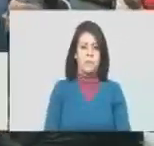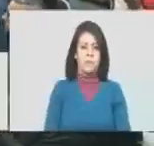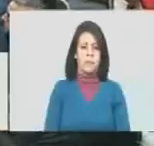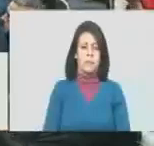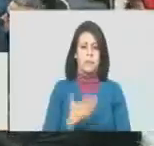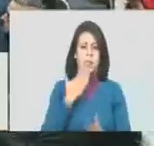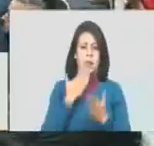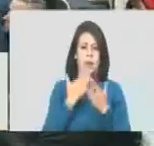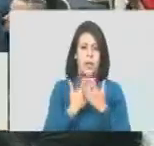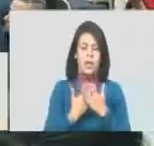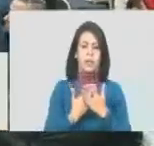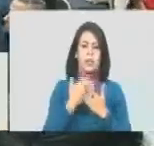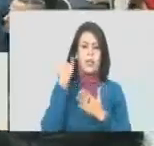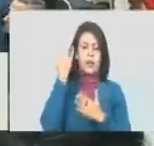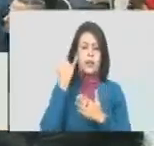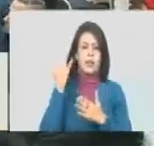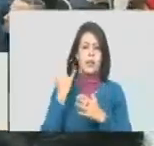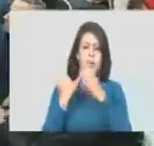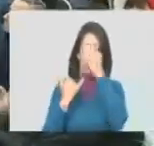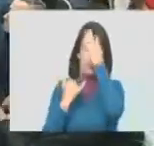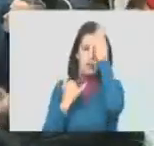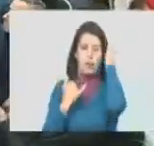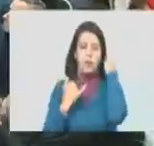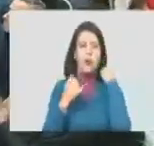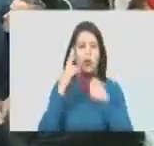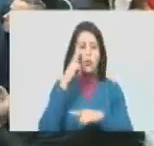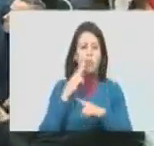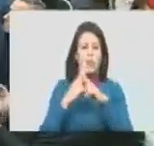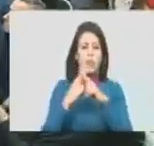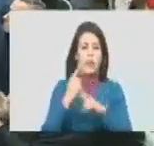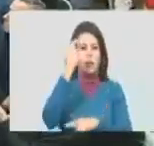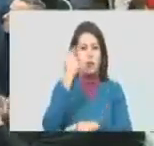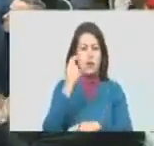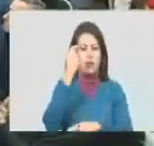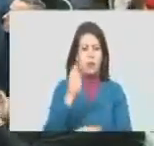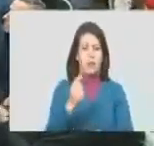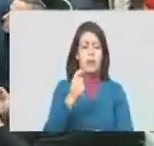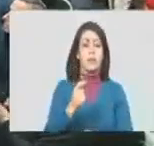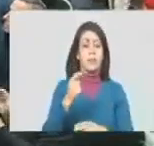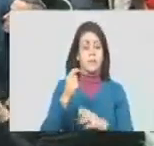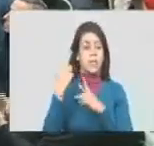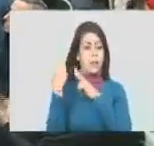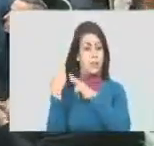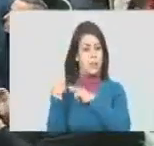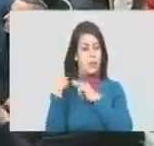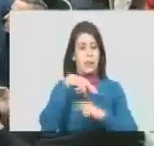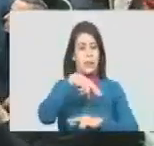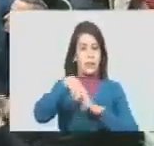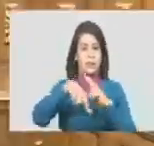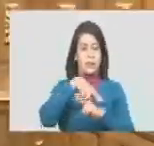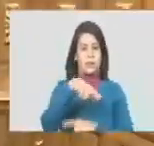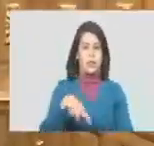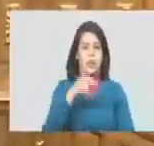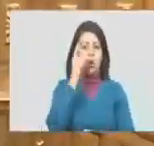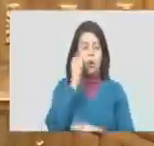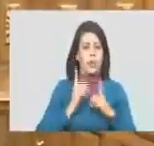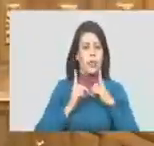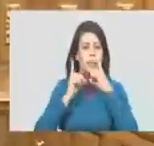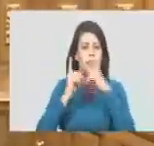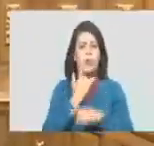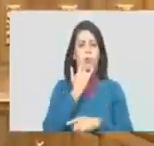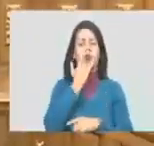Gracias, querida Iris. Rendimos homenaje al diputado, al diplomático, al revolucionario, al hombre digno, al